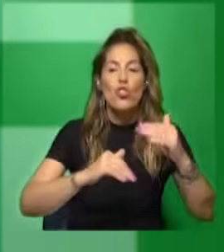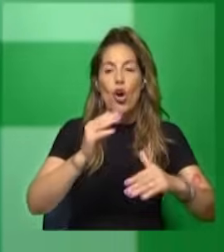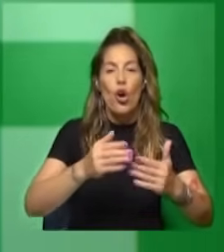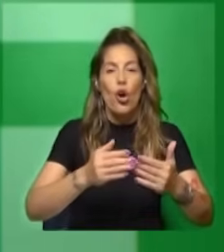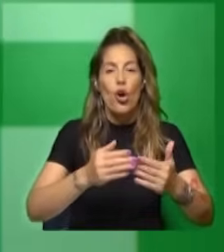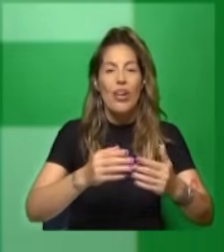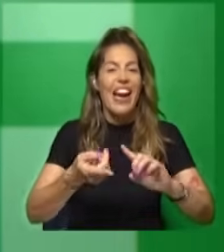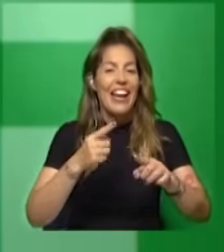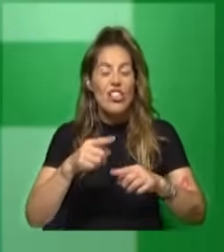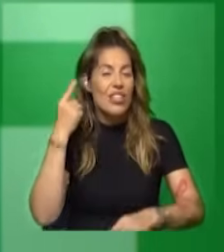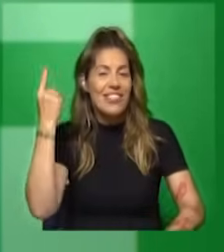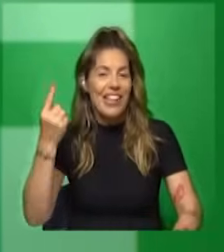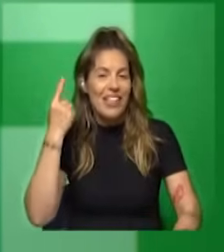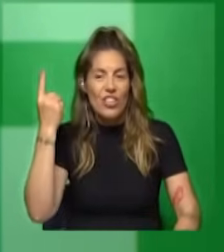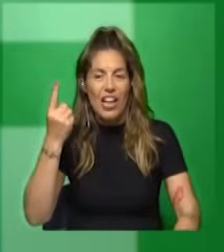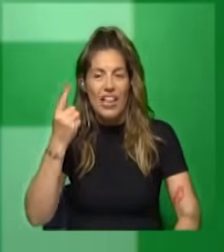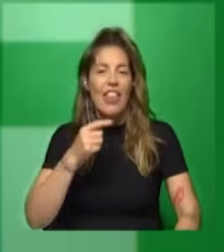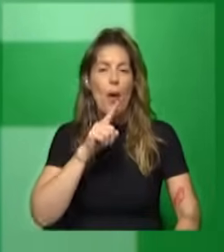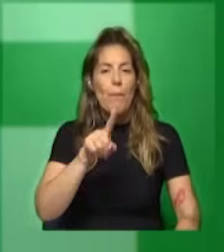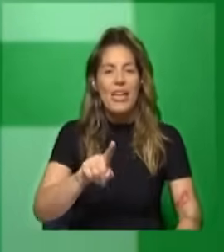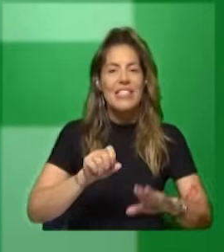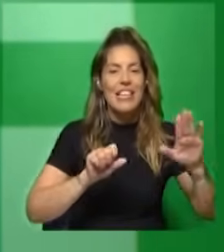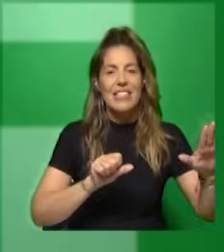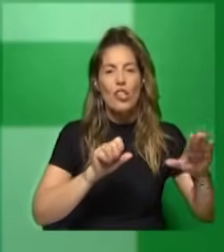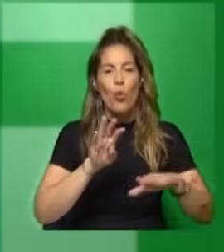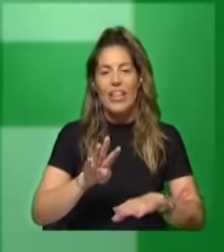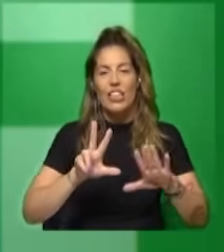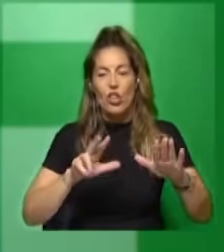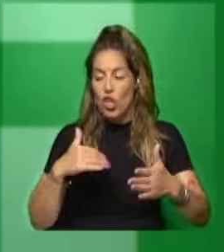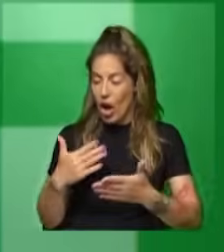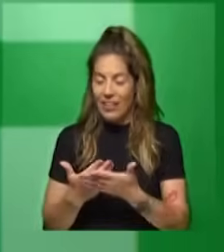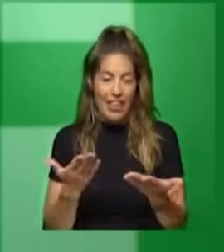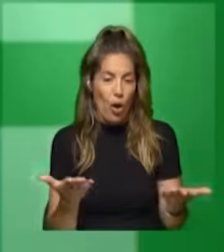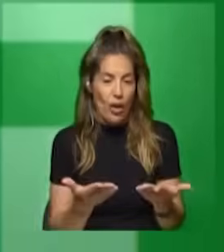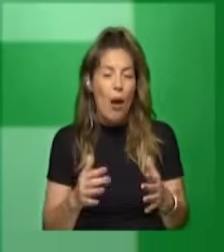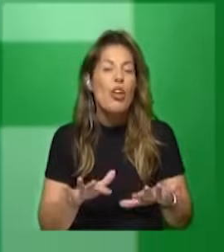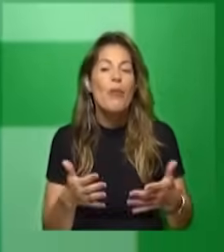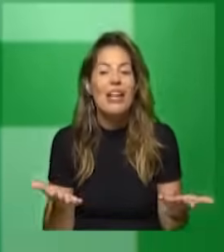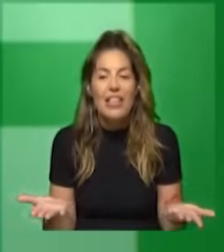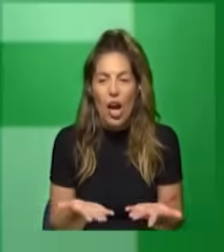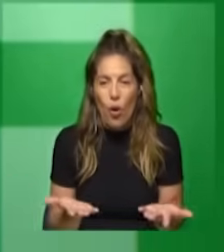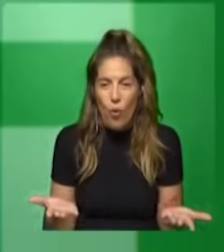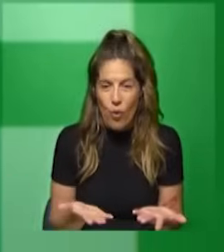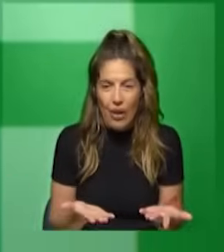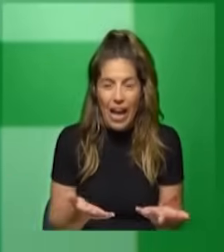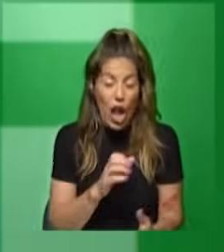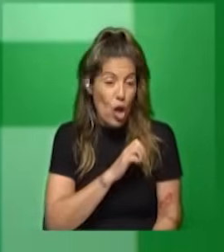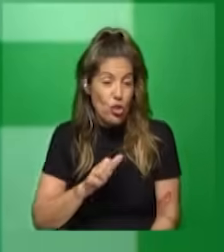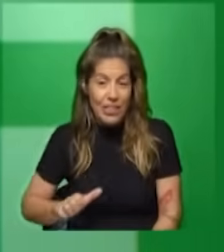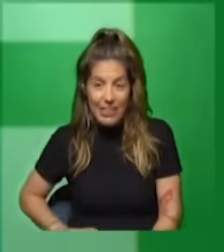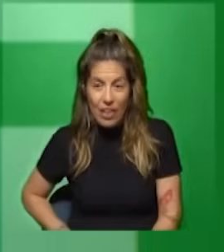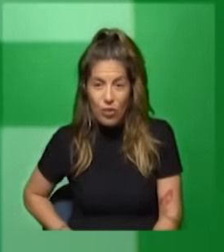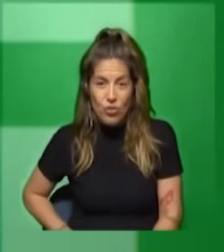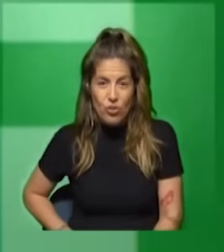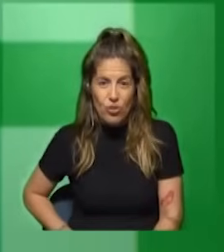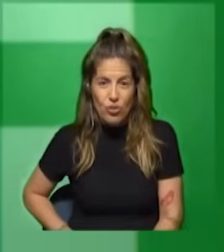se construyeron las relaciones internacionales desde 1648 hasta ahora. ¿Pero qué pasa ahora? Los estados